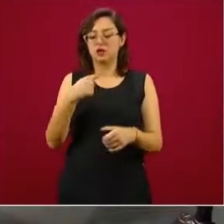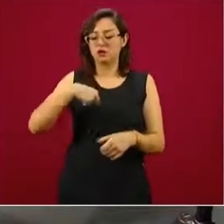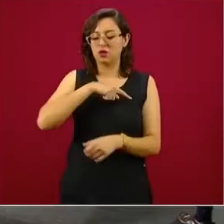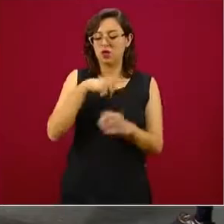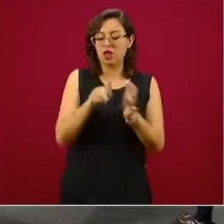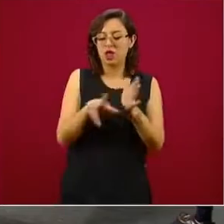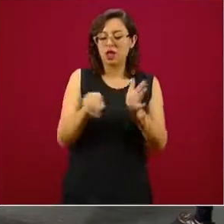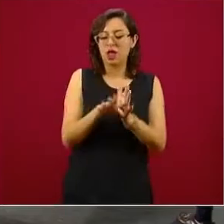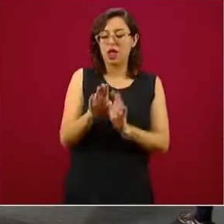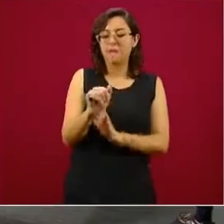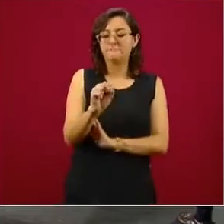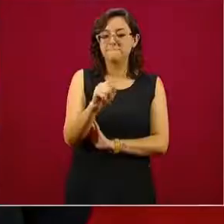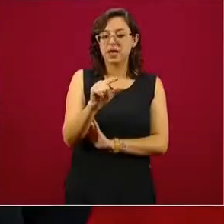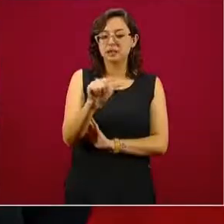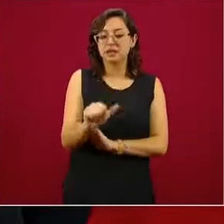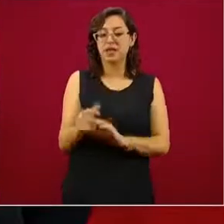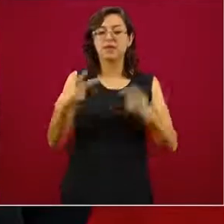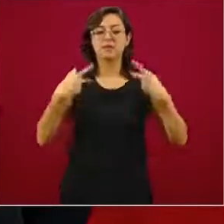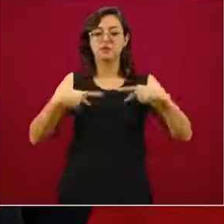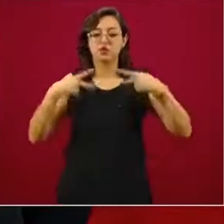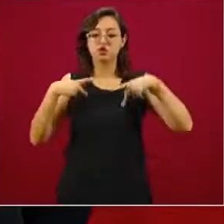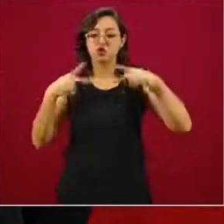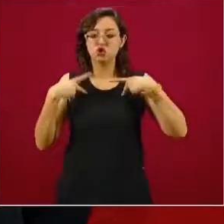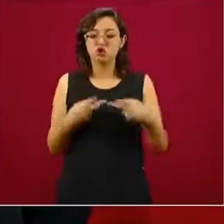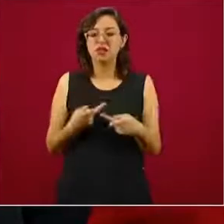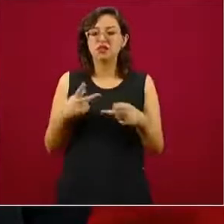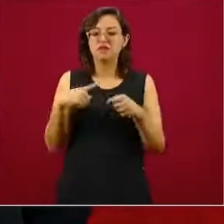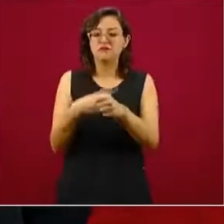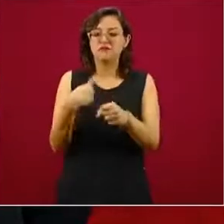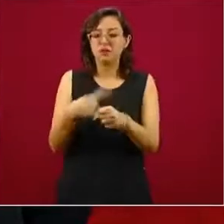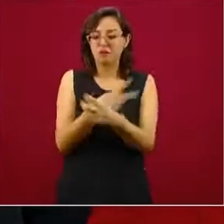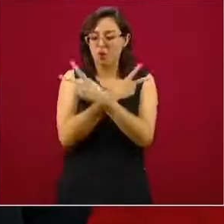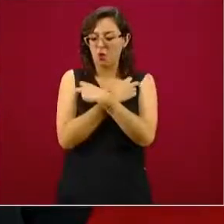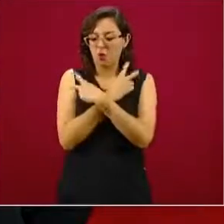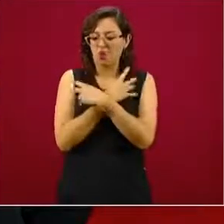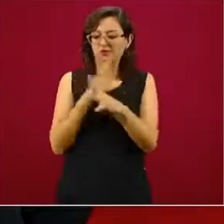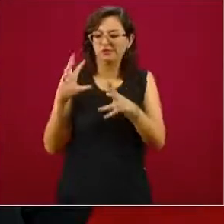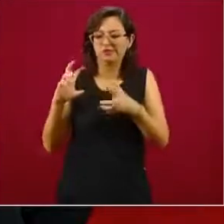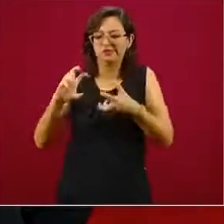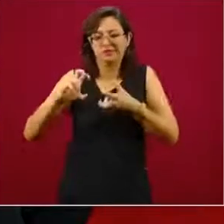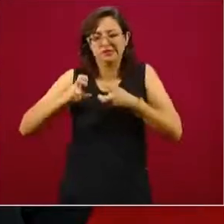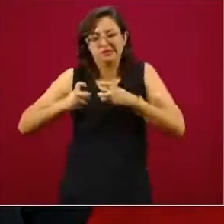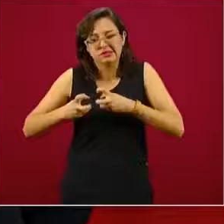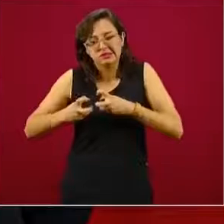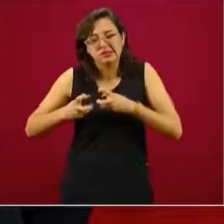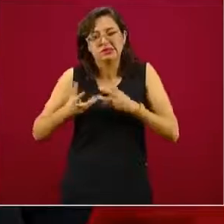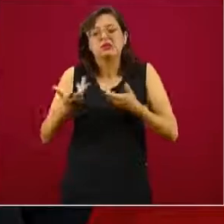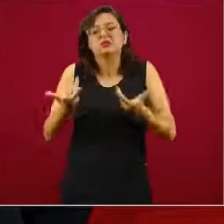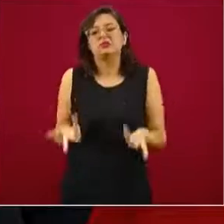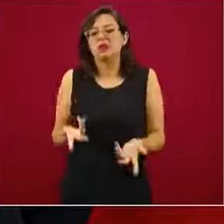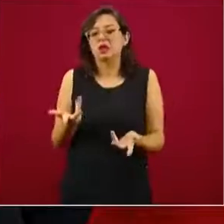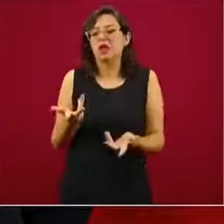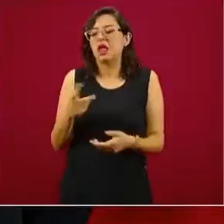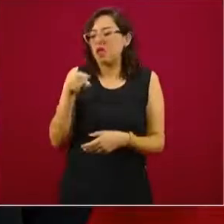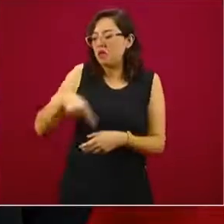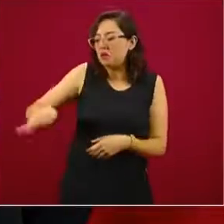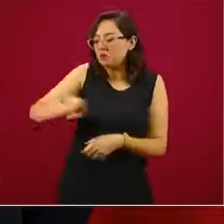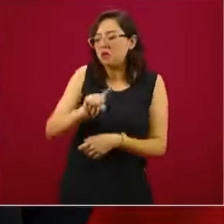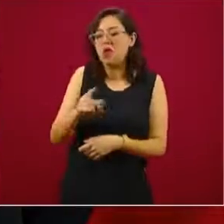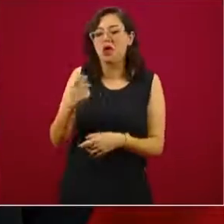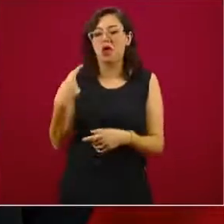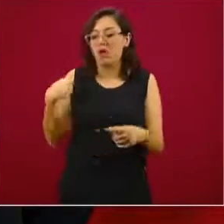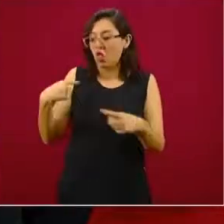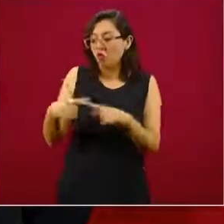reportaje acerca de las personas que tienen artritis. Llevan ya 2 meses sin recibir sus terapias, vacunas, medicamentos.